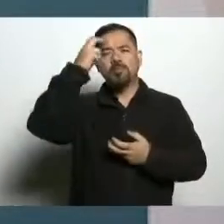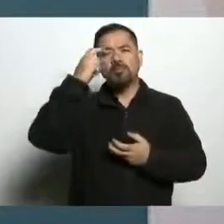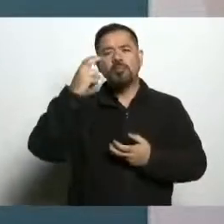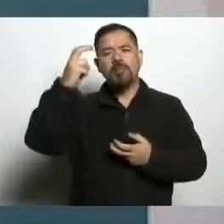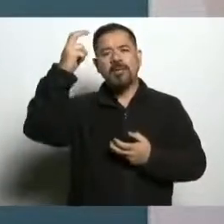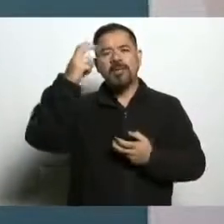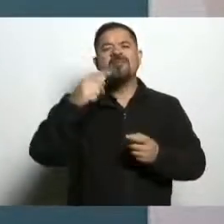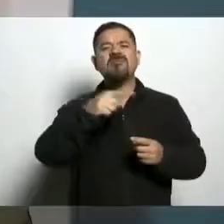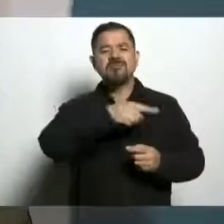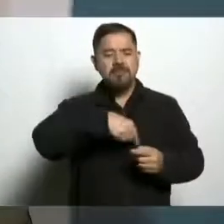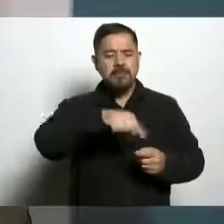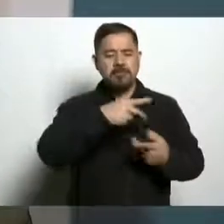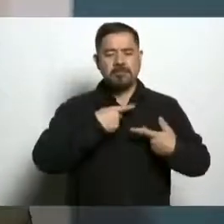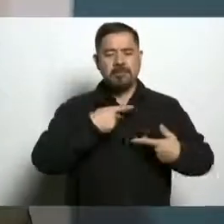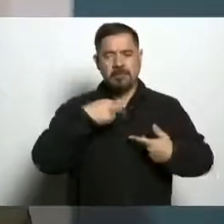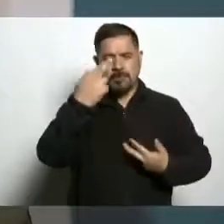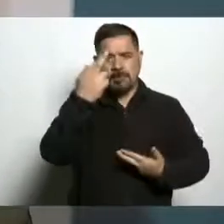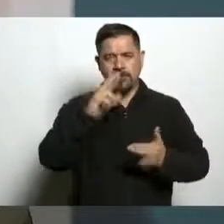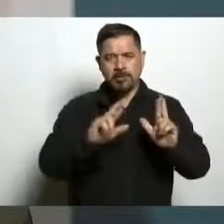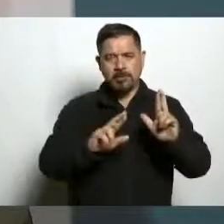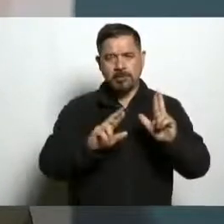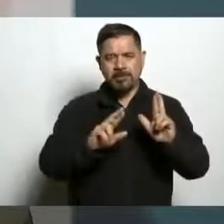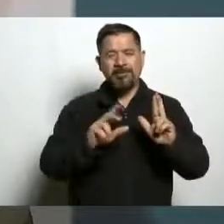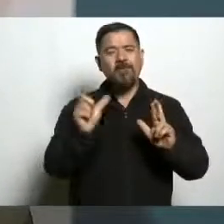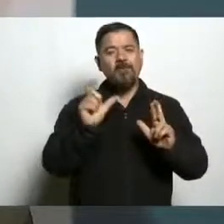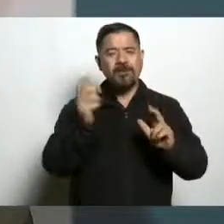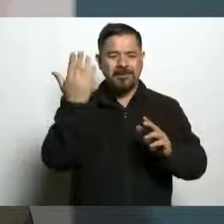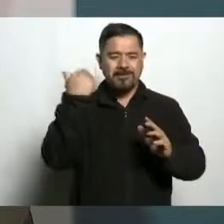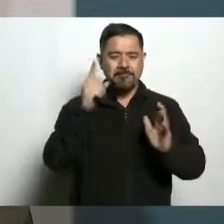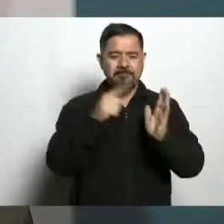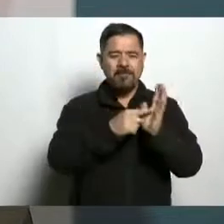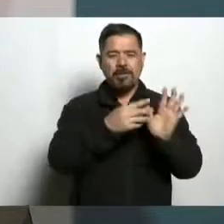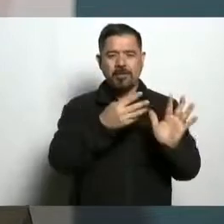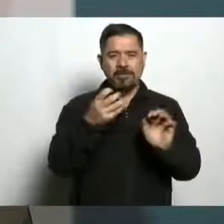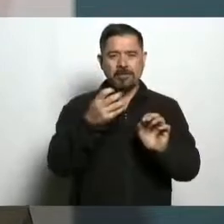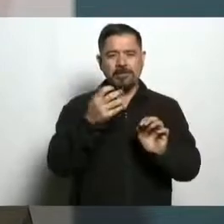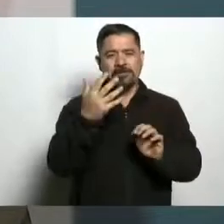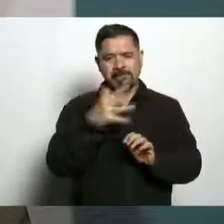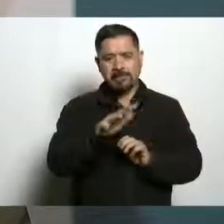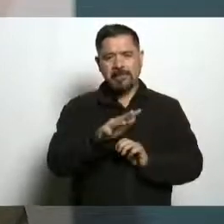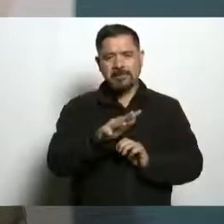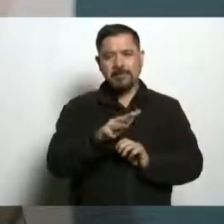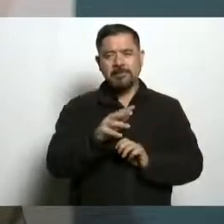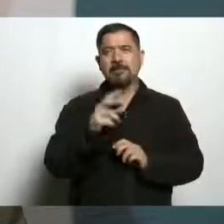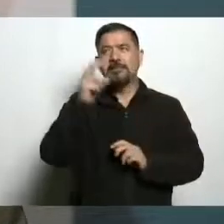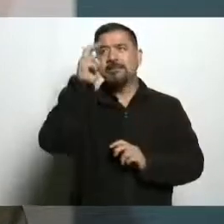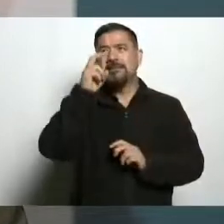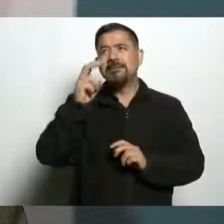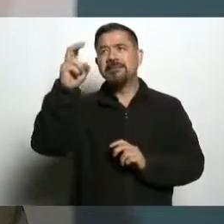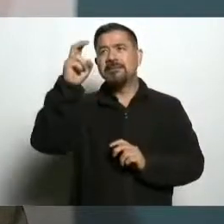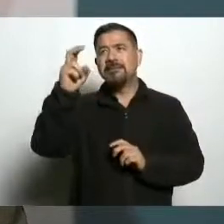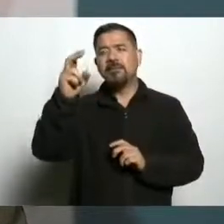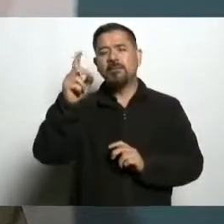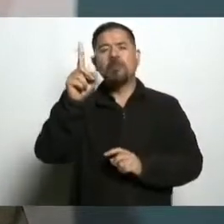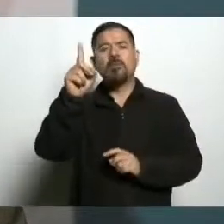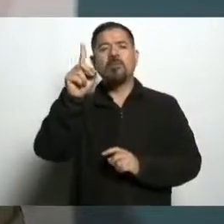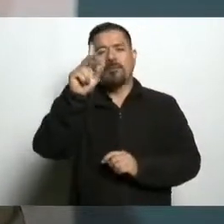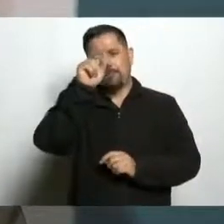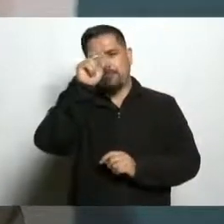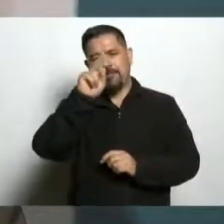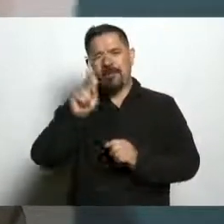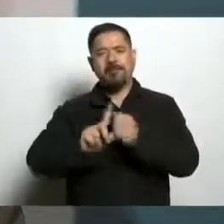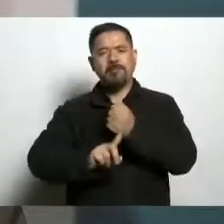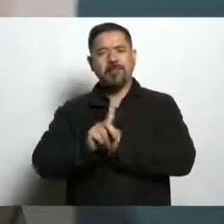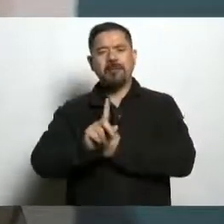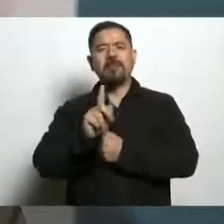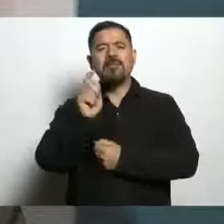los revolucionarios de 1910, la corrupción. Entonces